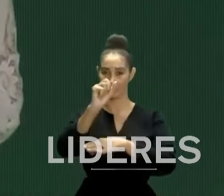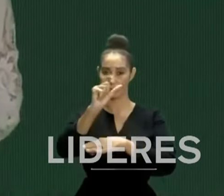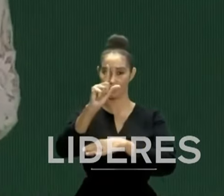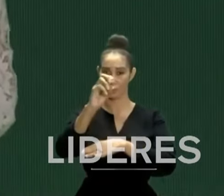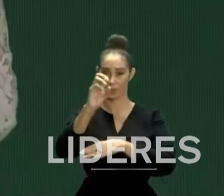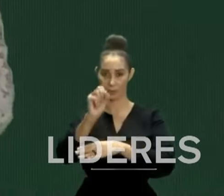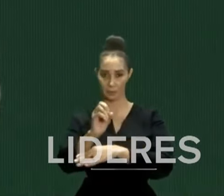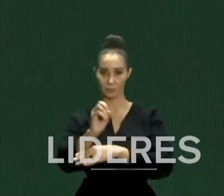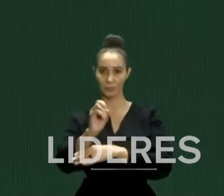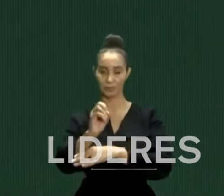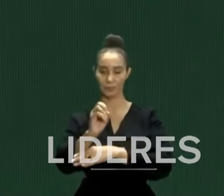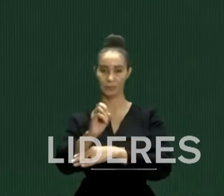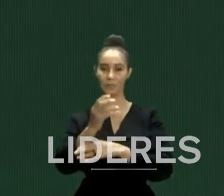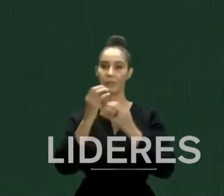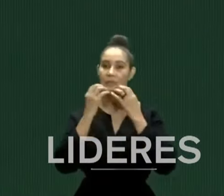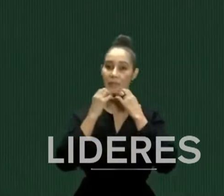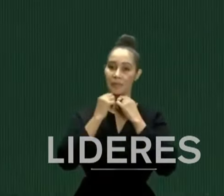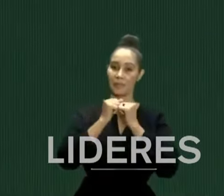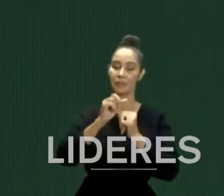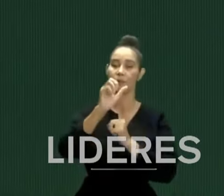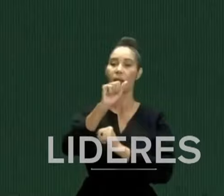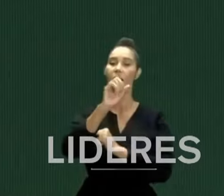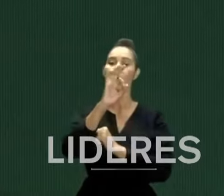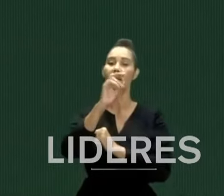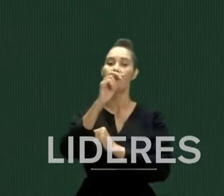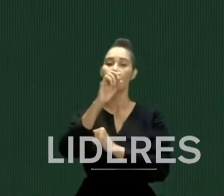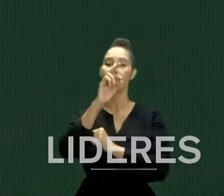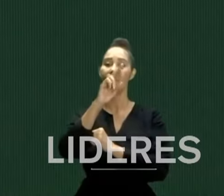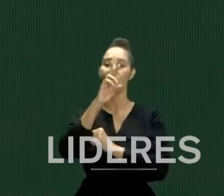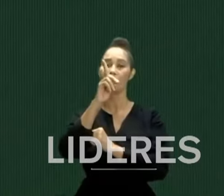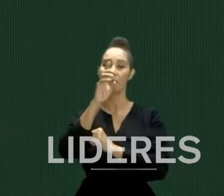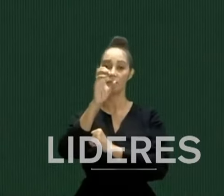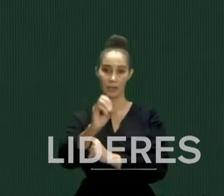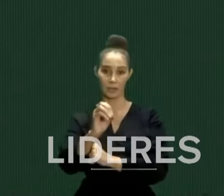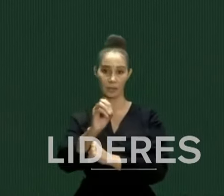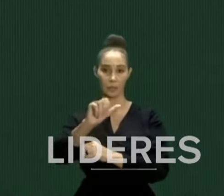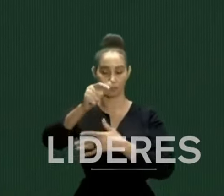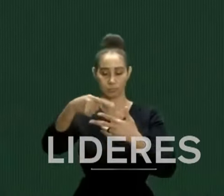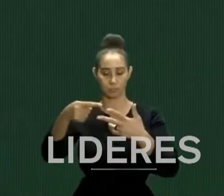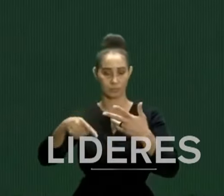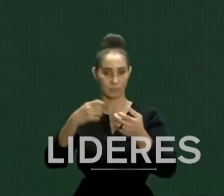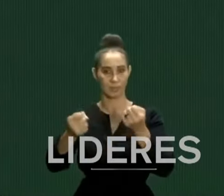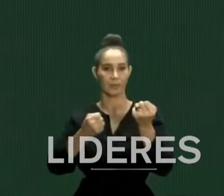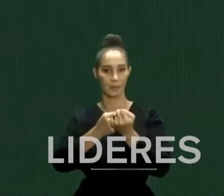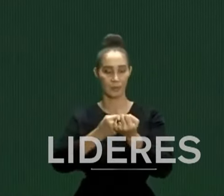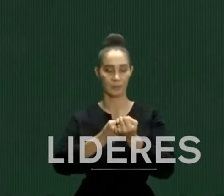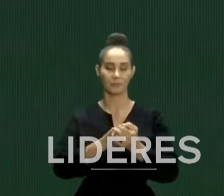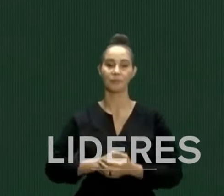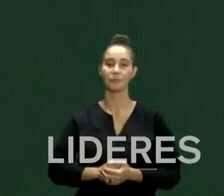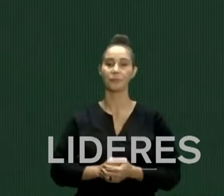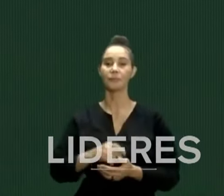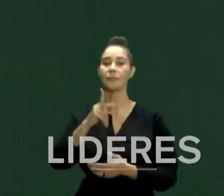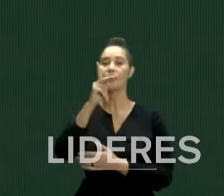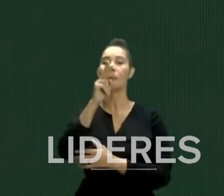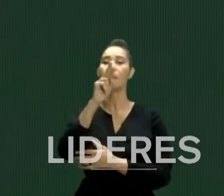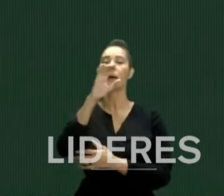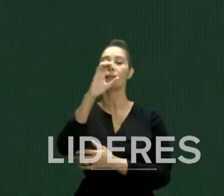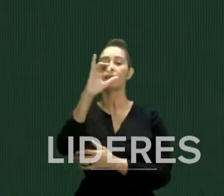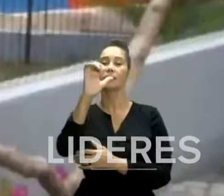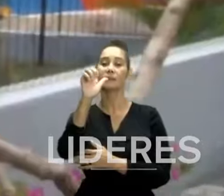PM. A mi querido Alfredo Alba, Karina y Tetelo Bisonó, que también aportaron. A Patricia